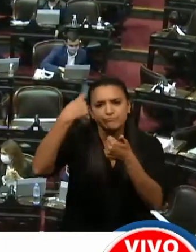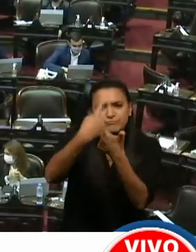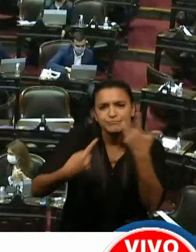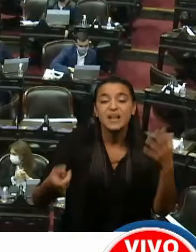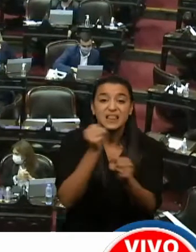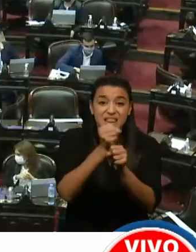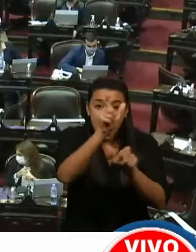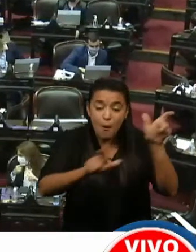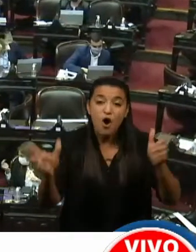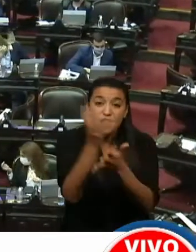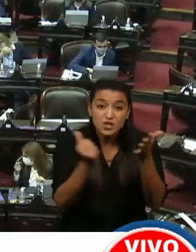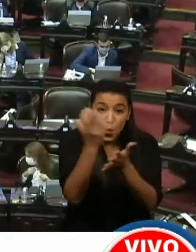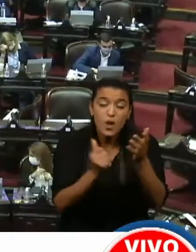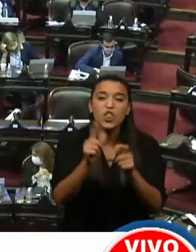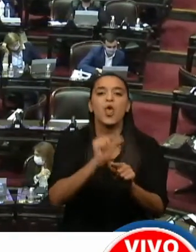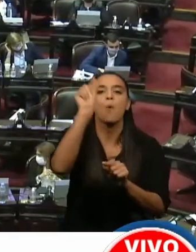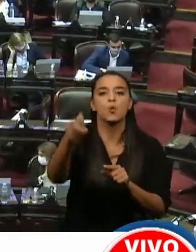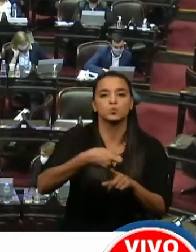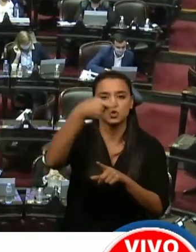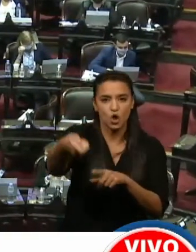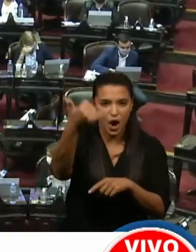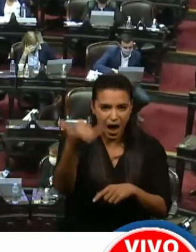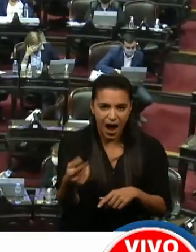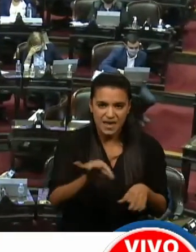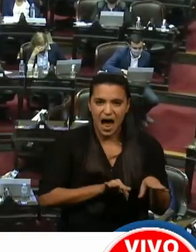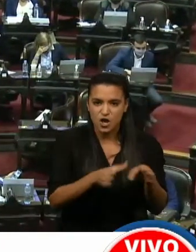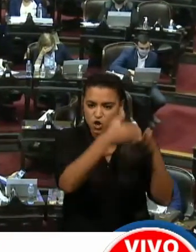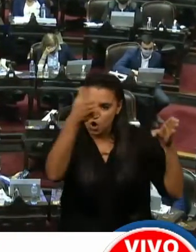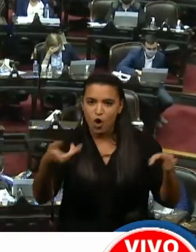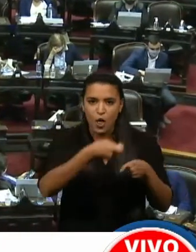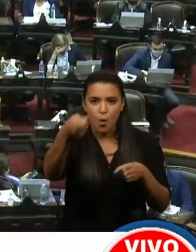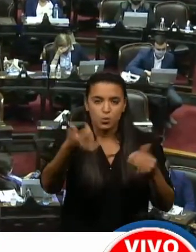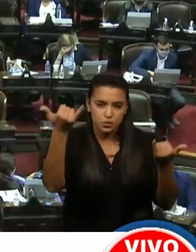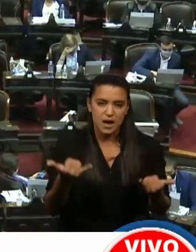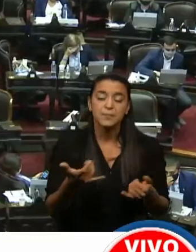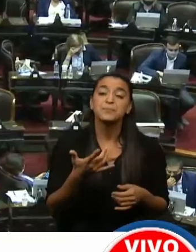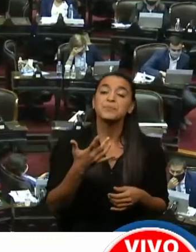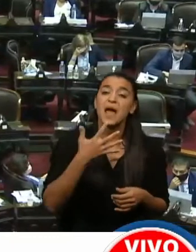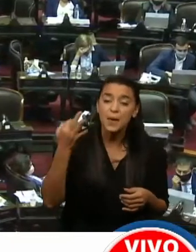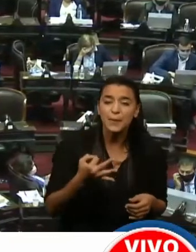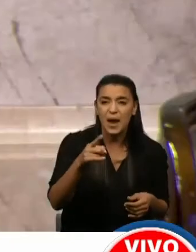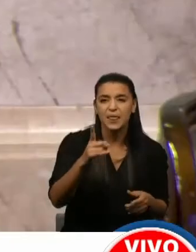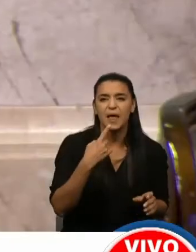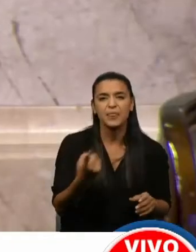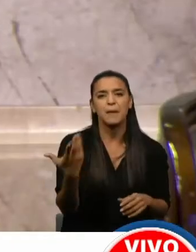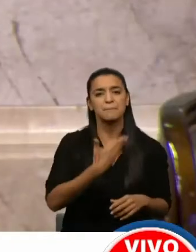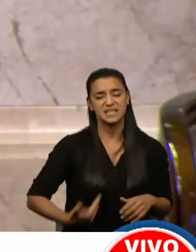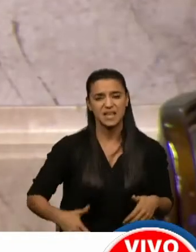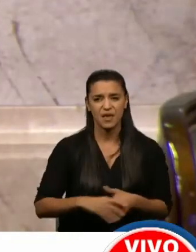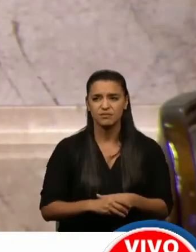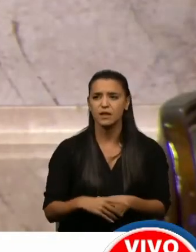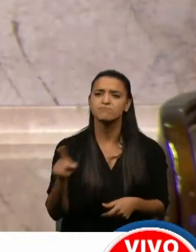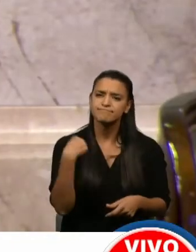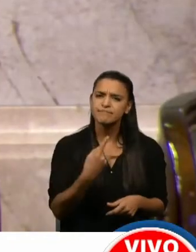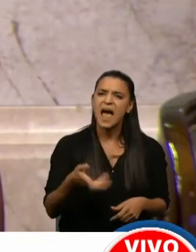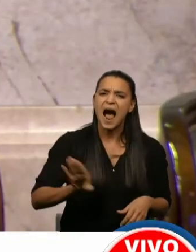que hayan sufrido descuentos tendrán una devolución durante el año. Es cierto, señor presidente, que nos